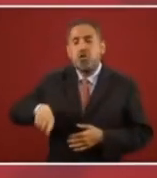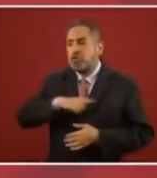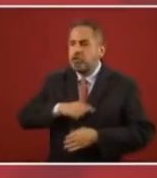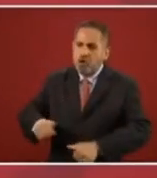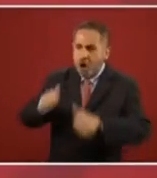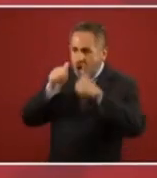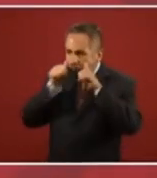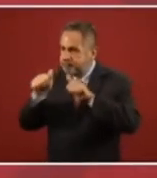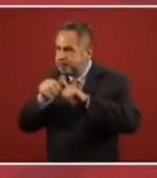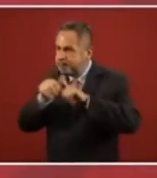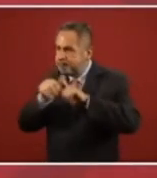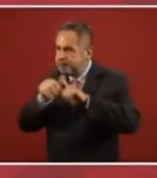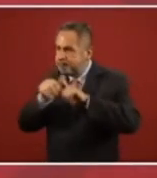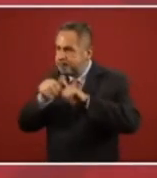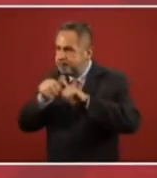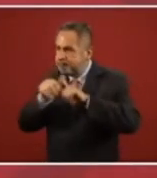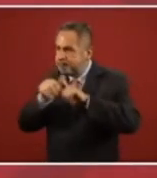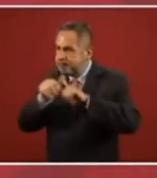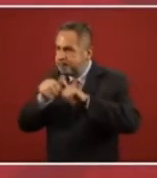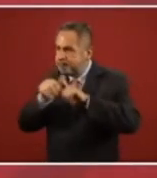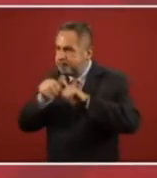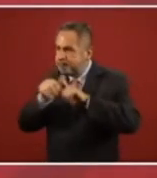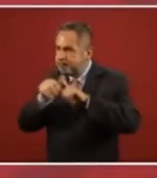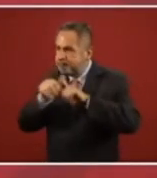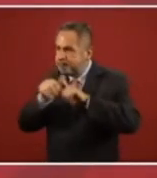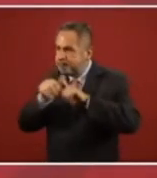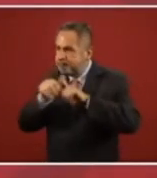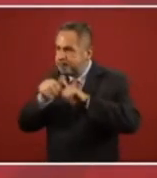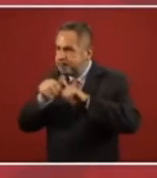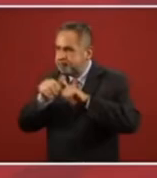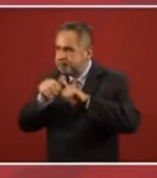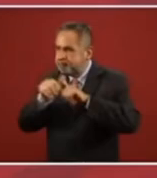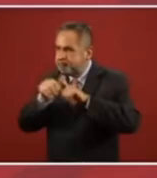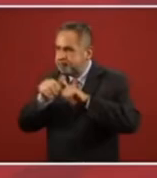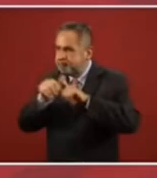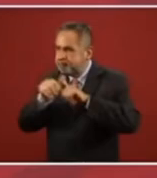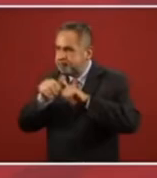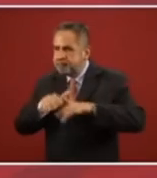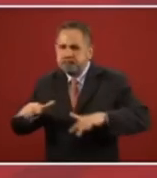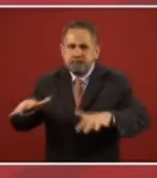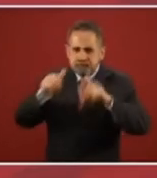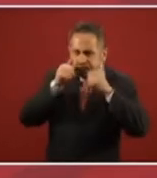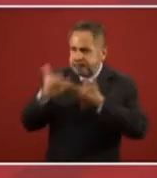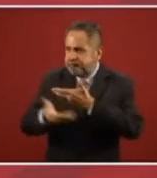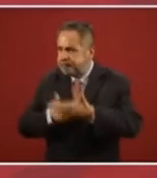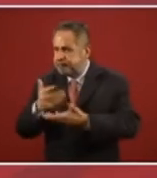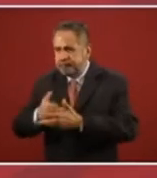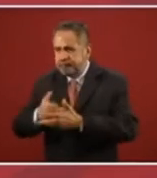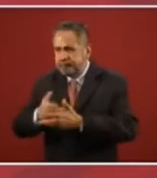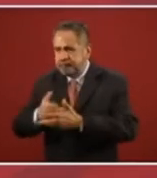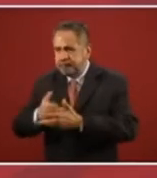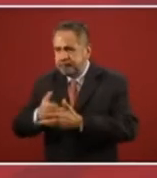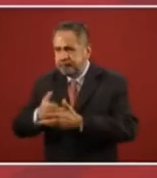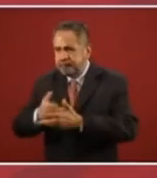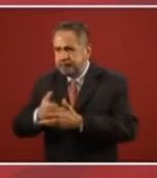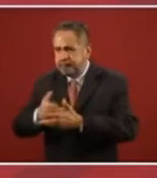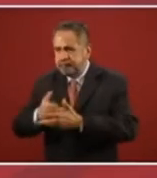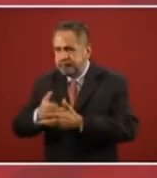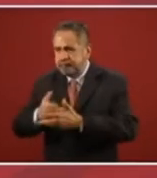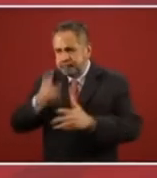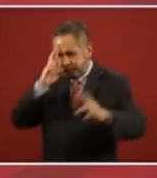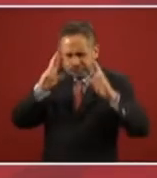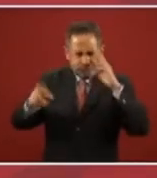todos para estudiar a todos parados en wii ayer con el central está atento al despertar a todos pero para entre un